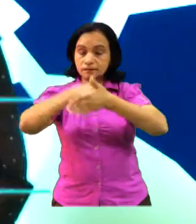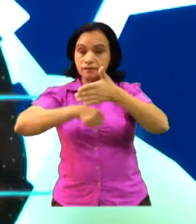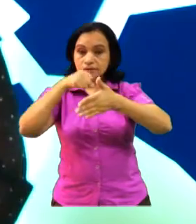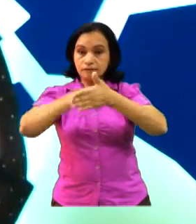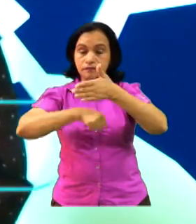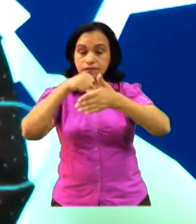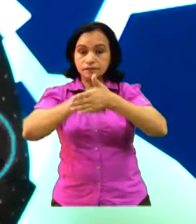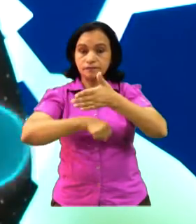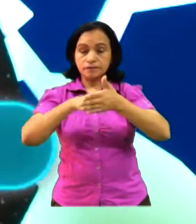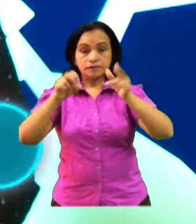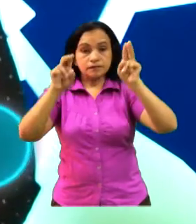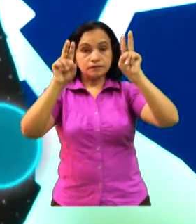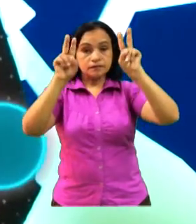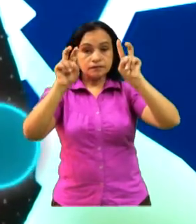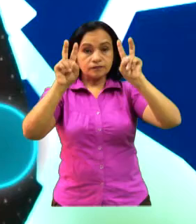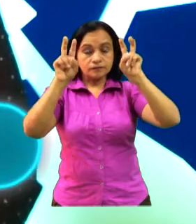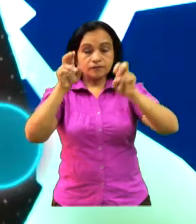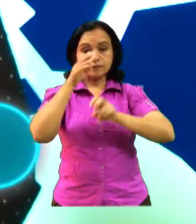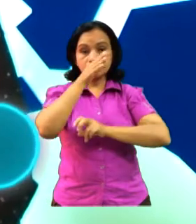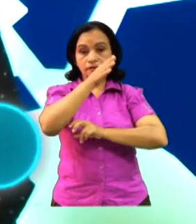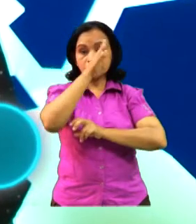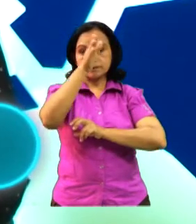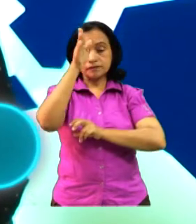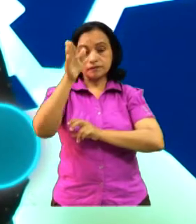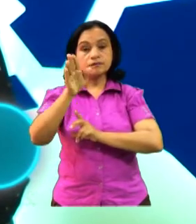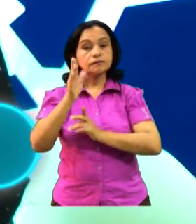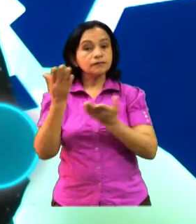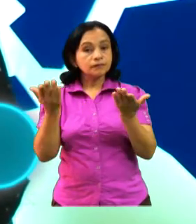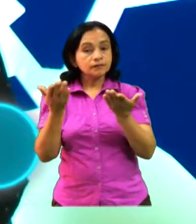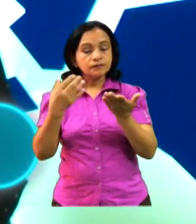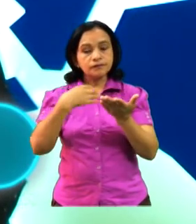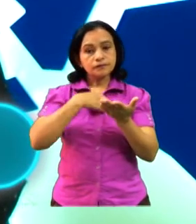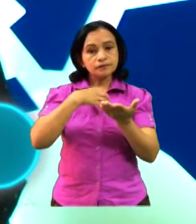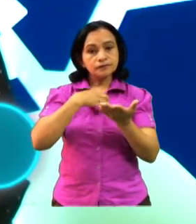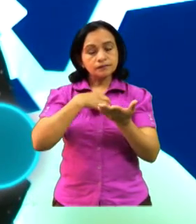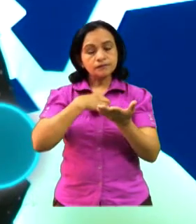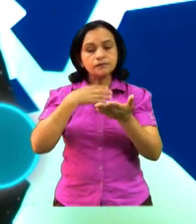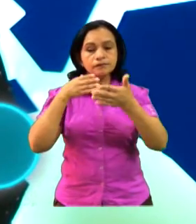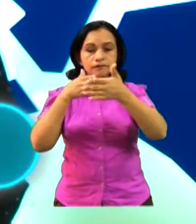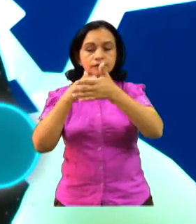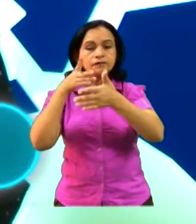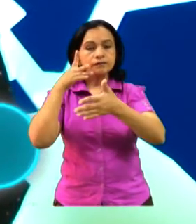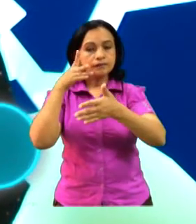fortalecerlos en lo que es el tema de la gestión de riesgo. Por nuestra parte, vamos